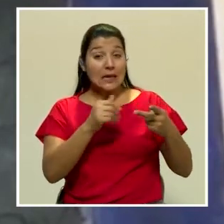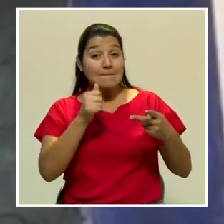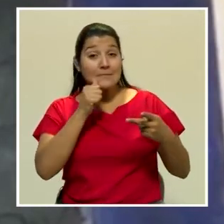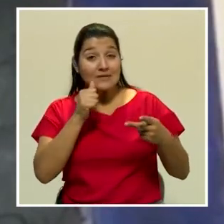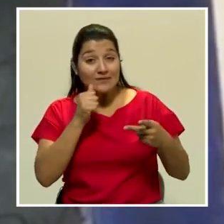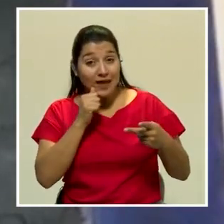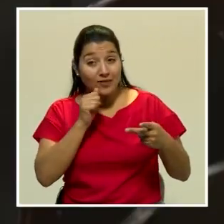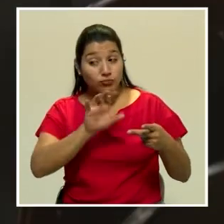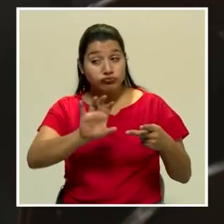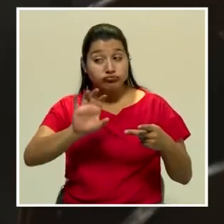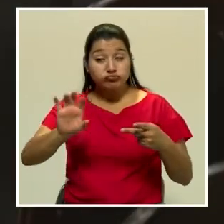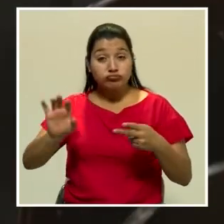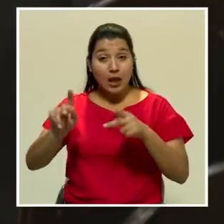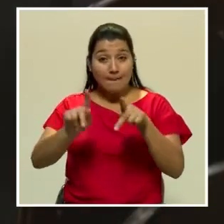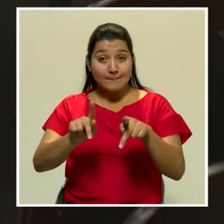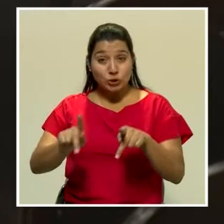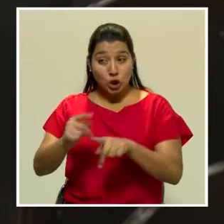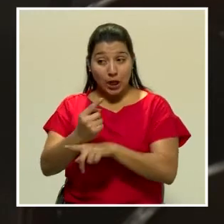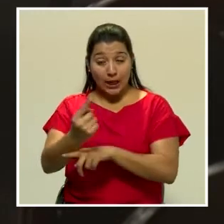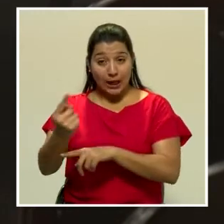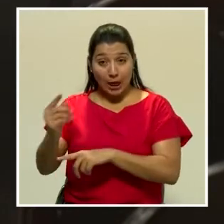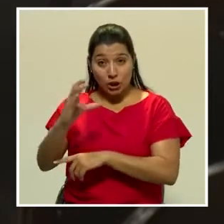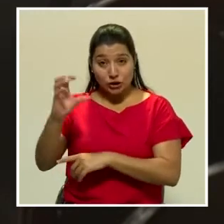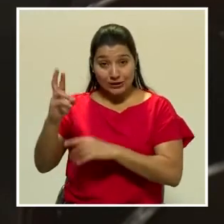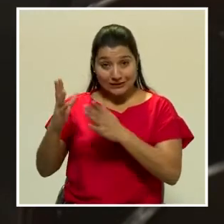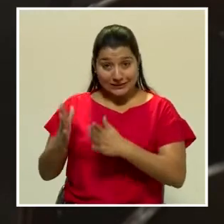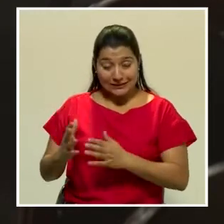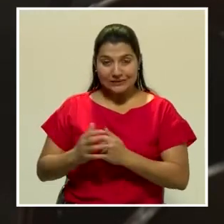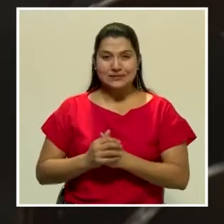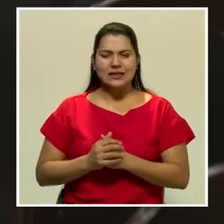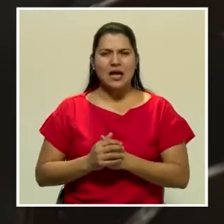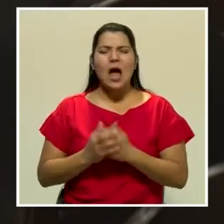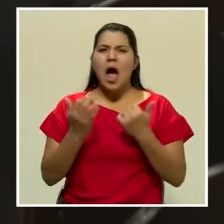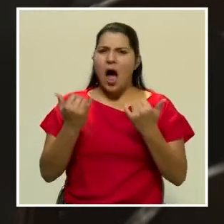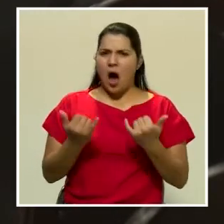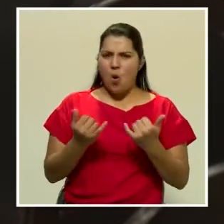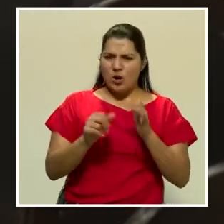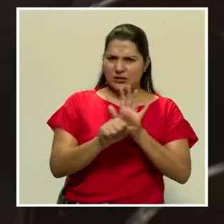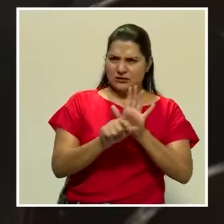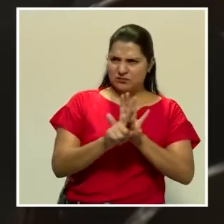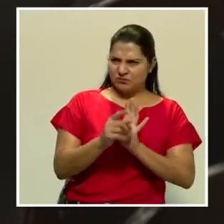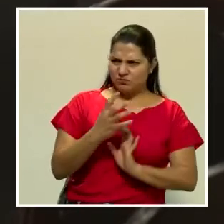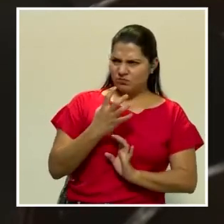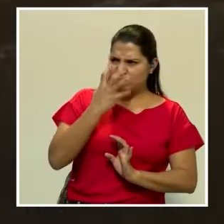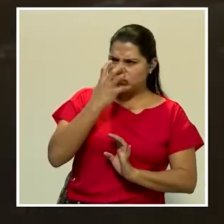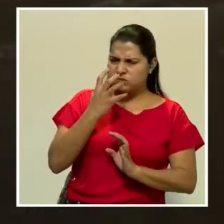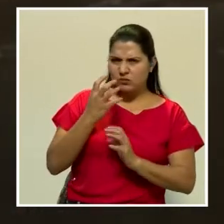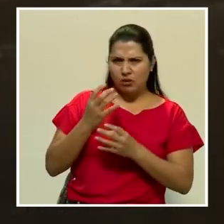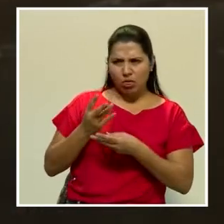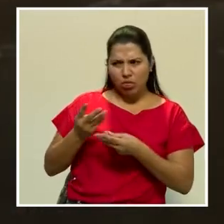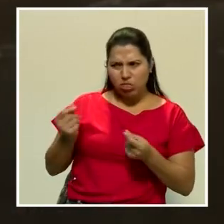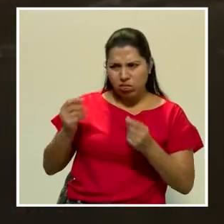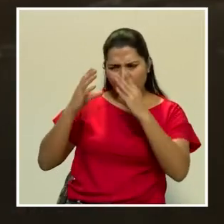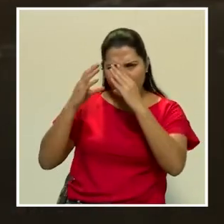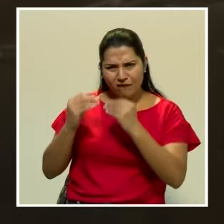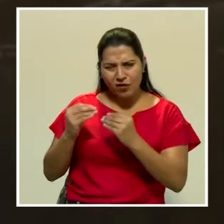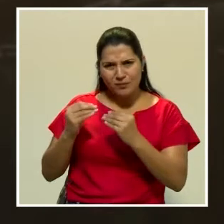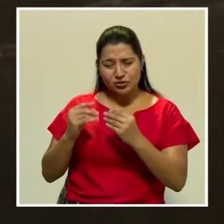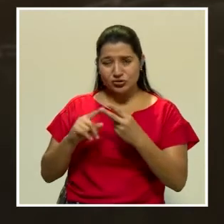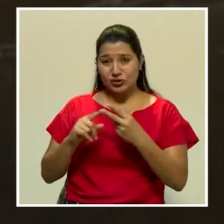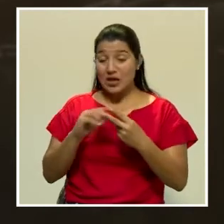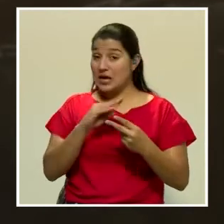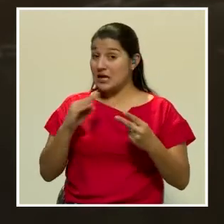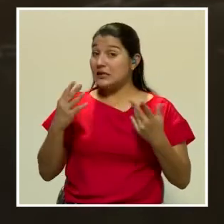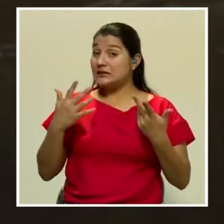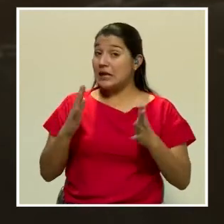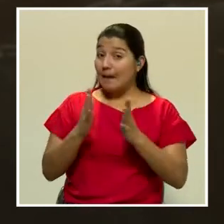los habitantes. La desaparición del audio generó molestia en la Asamblea Legislativa y en la comisión que investiga el caso de la UPAD ya